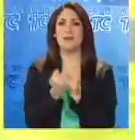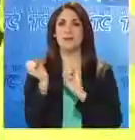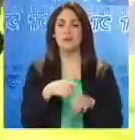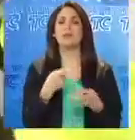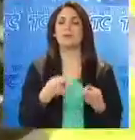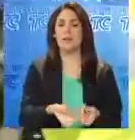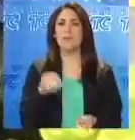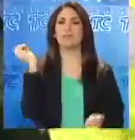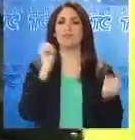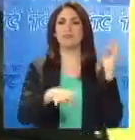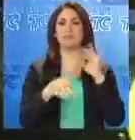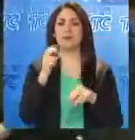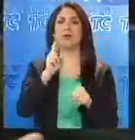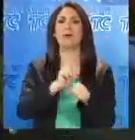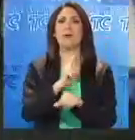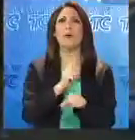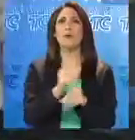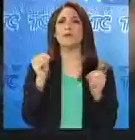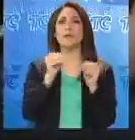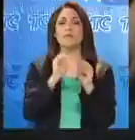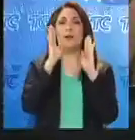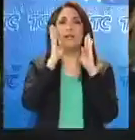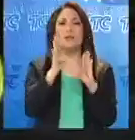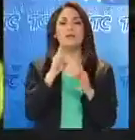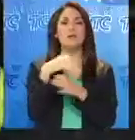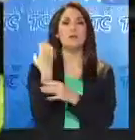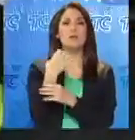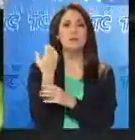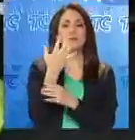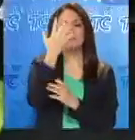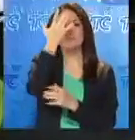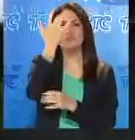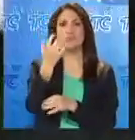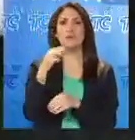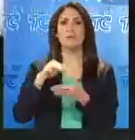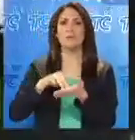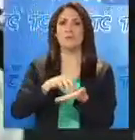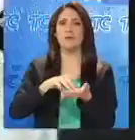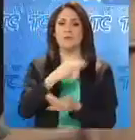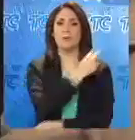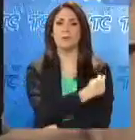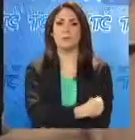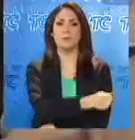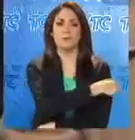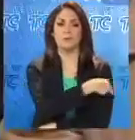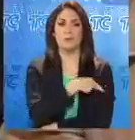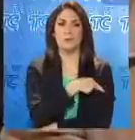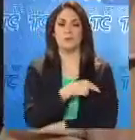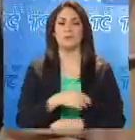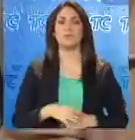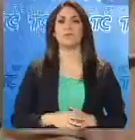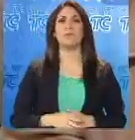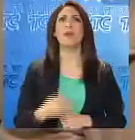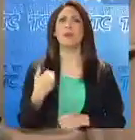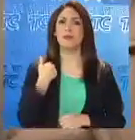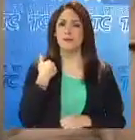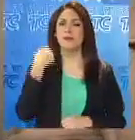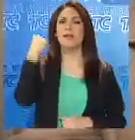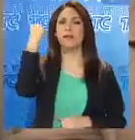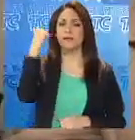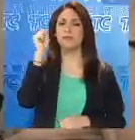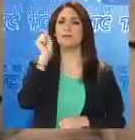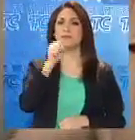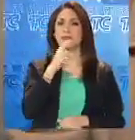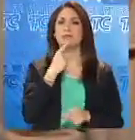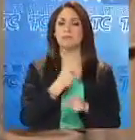del Interior fue utilizada como lugar de atención emergente por parte de miembros de la Cruz Roja. Todos tenemos derechos a opinar